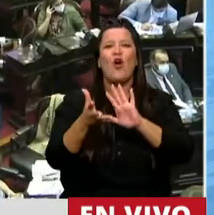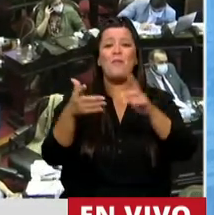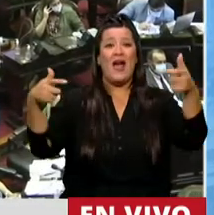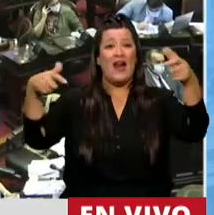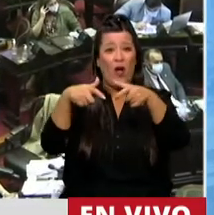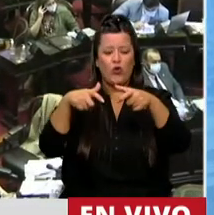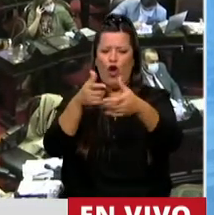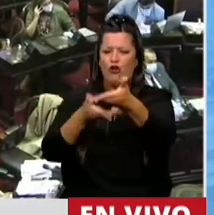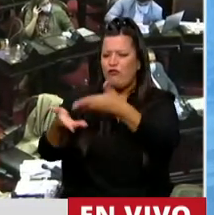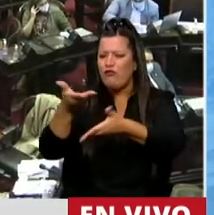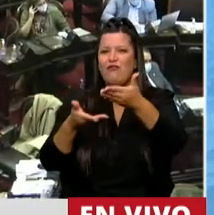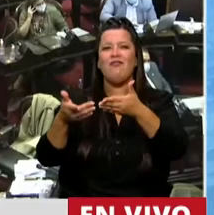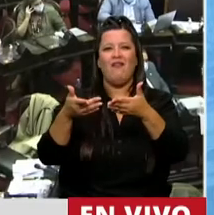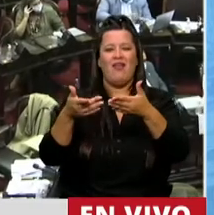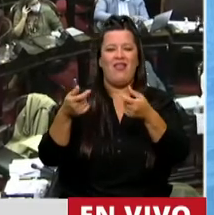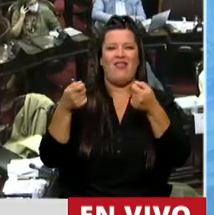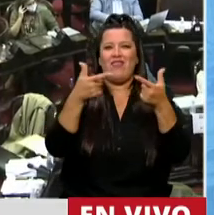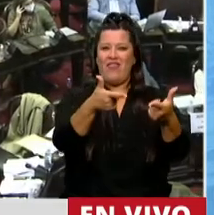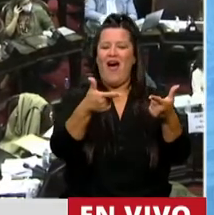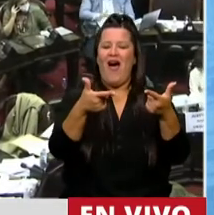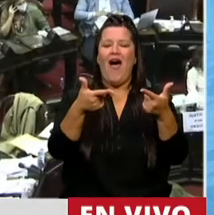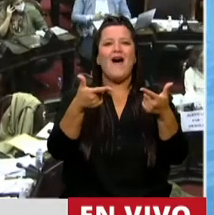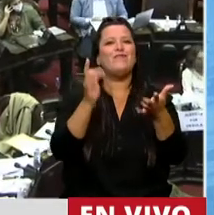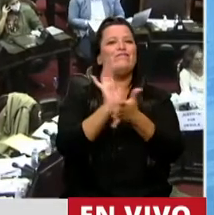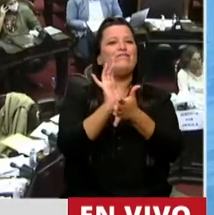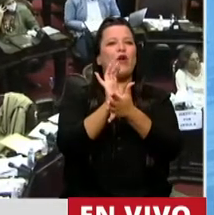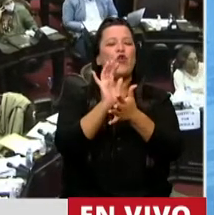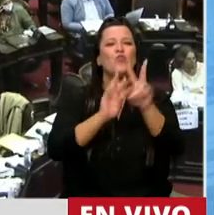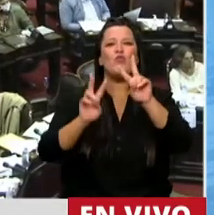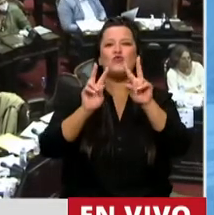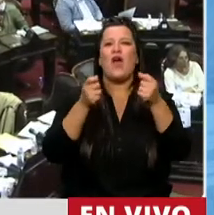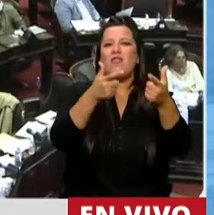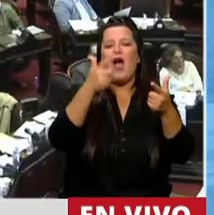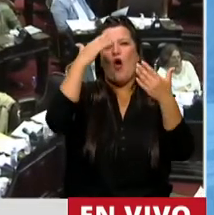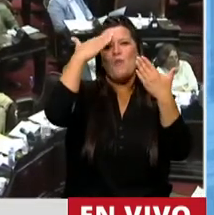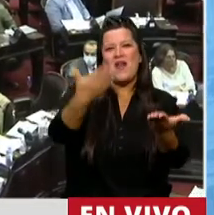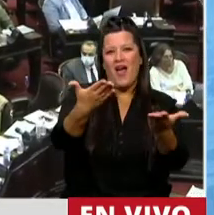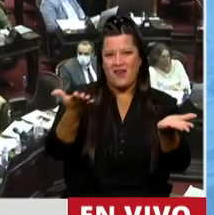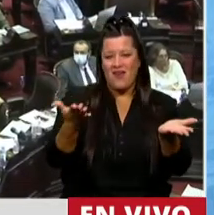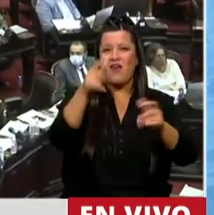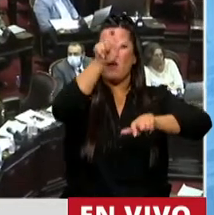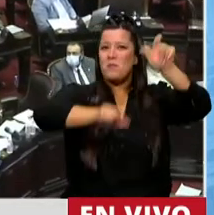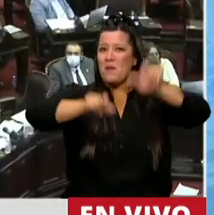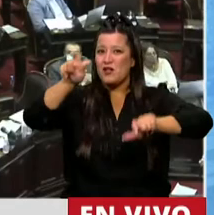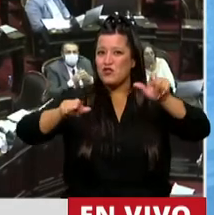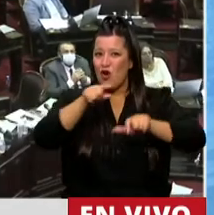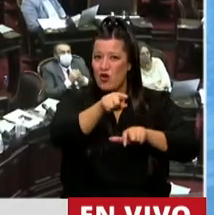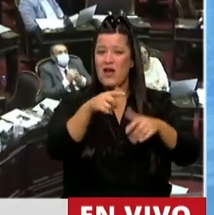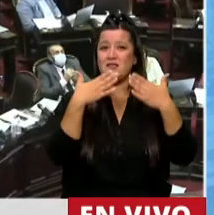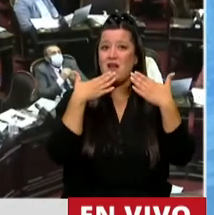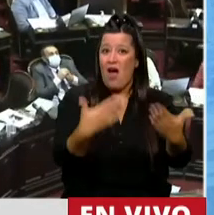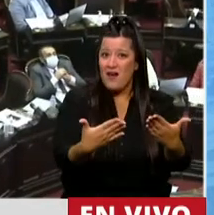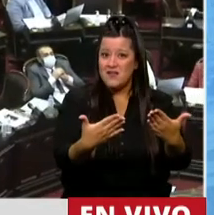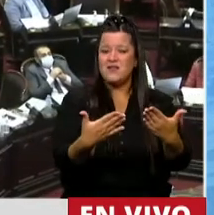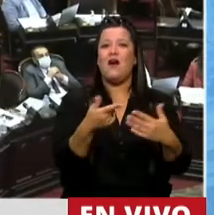reunión, quisimos darle en homenaje a aquellos que hacen realidad